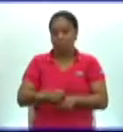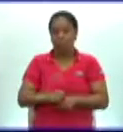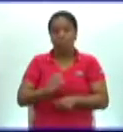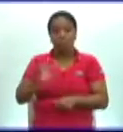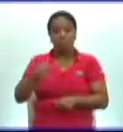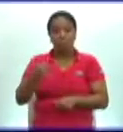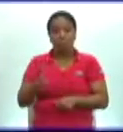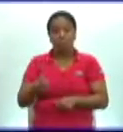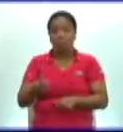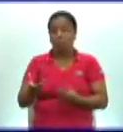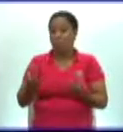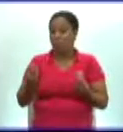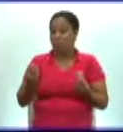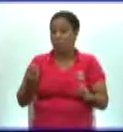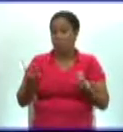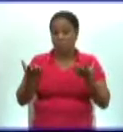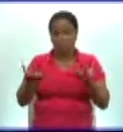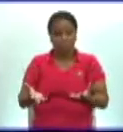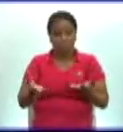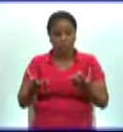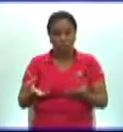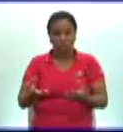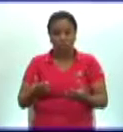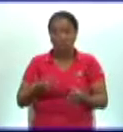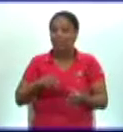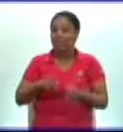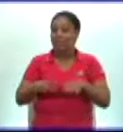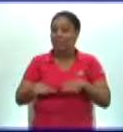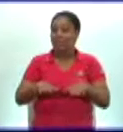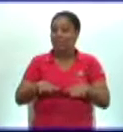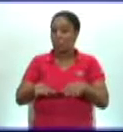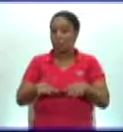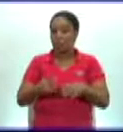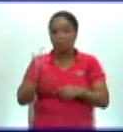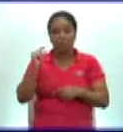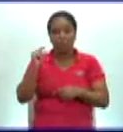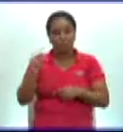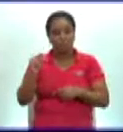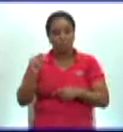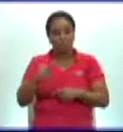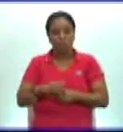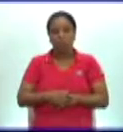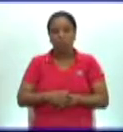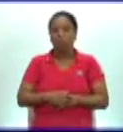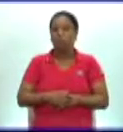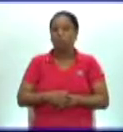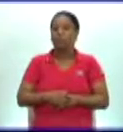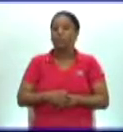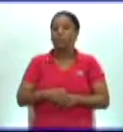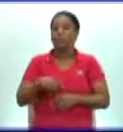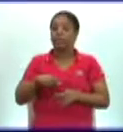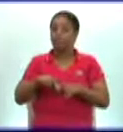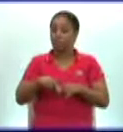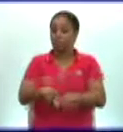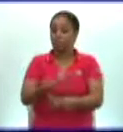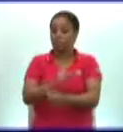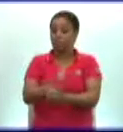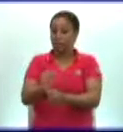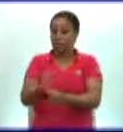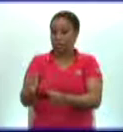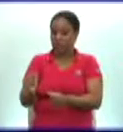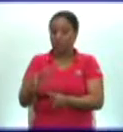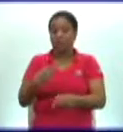inerte que otro de menor masa. Y llegaron a la conclusión con su profesor que al ejercer